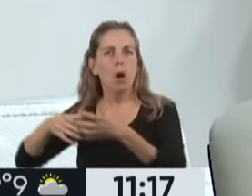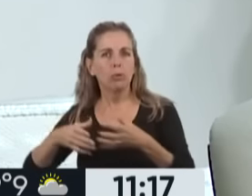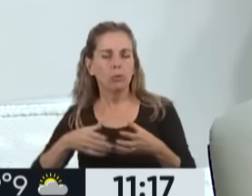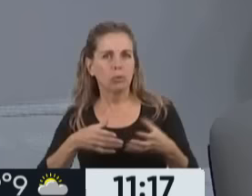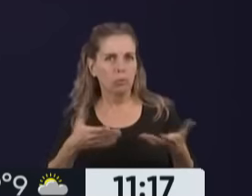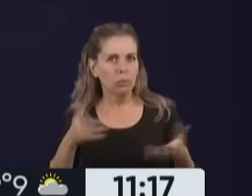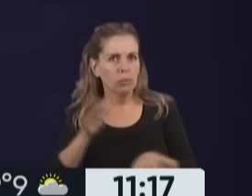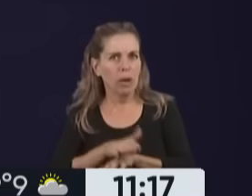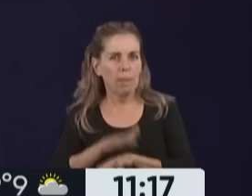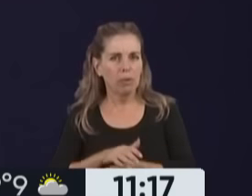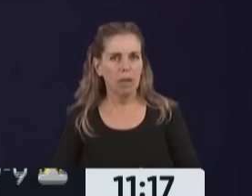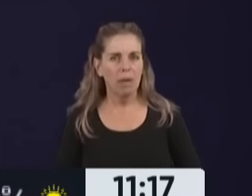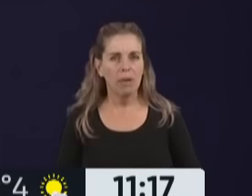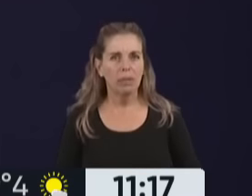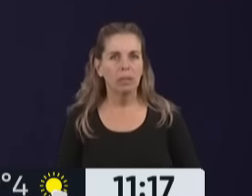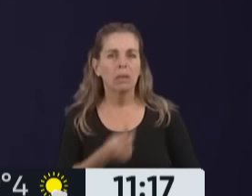Bueno,